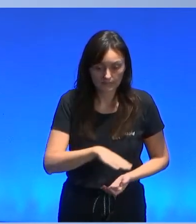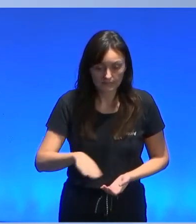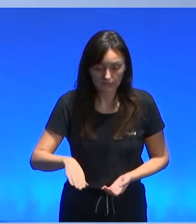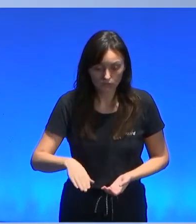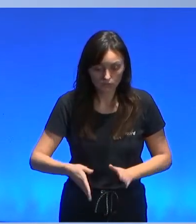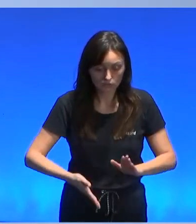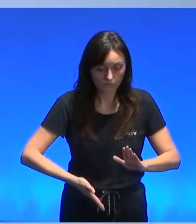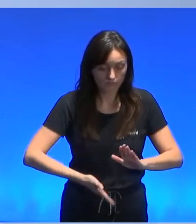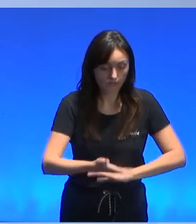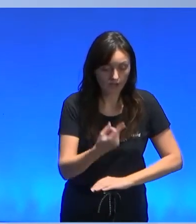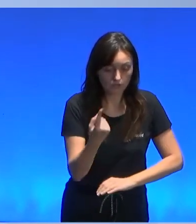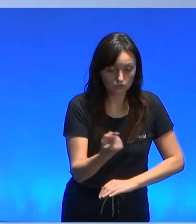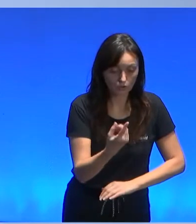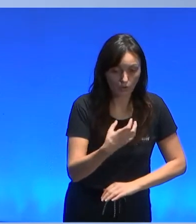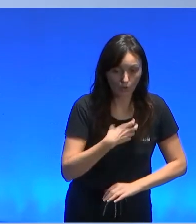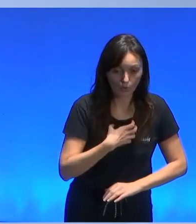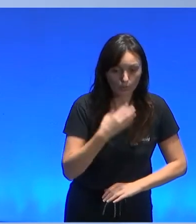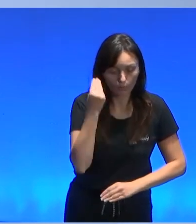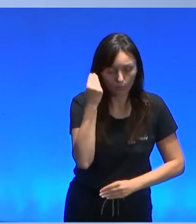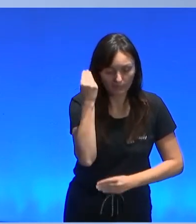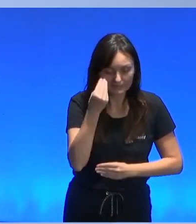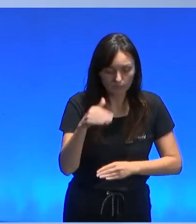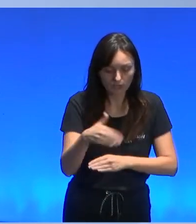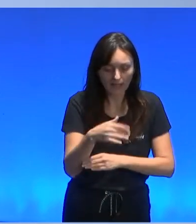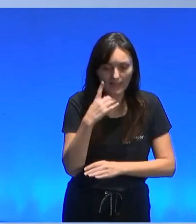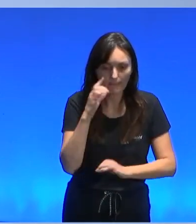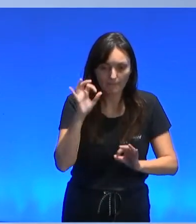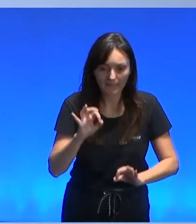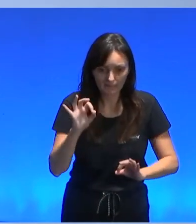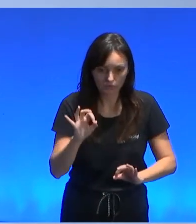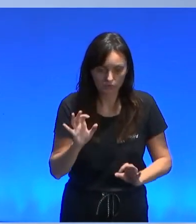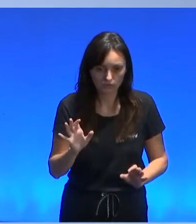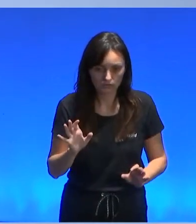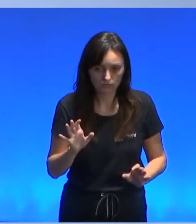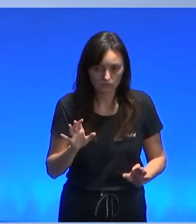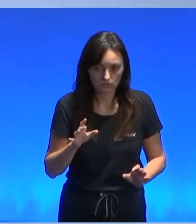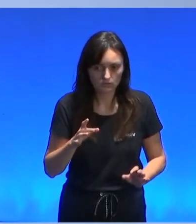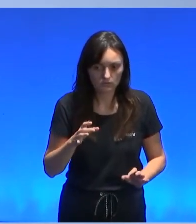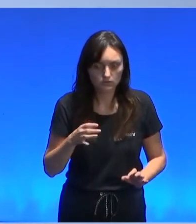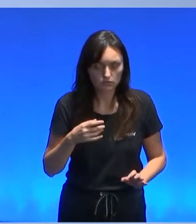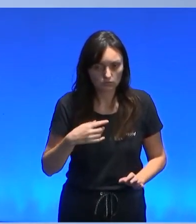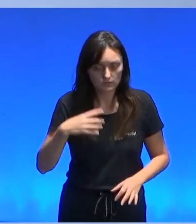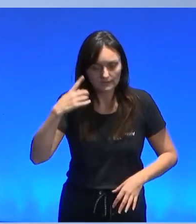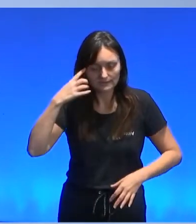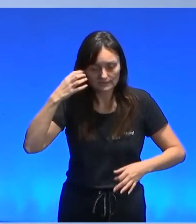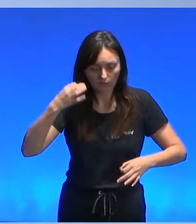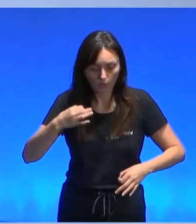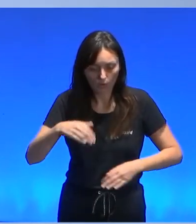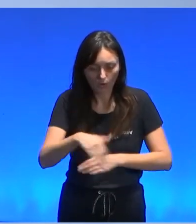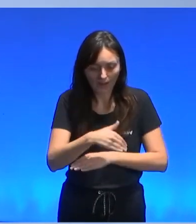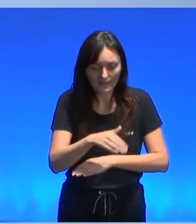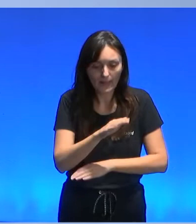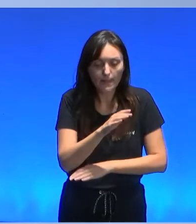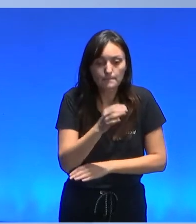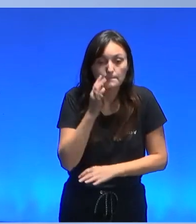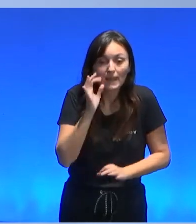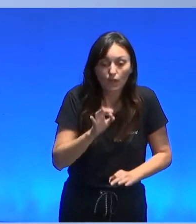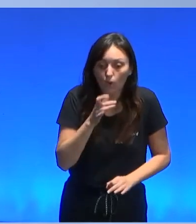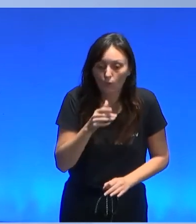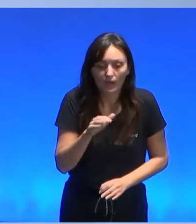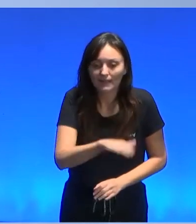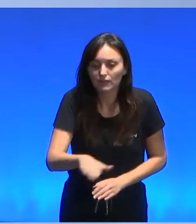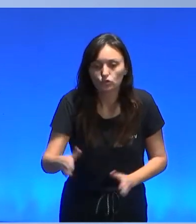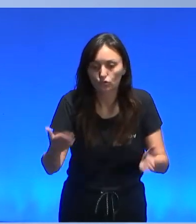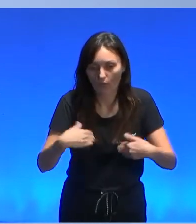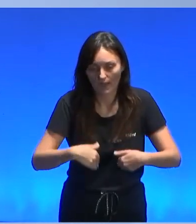porque pensamos que la calle es peligrosa. Yo estoy convencido que la calle es peligrosa porque no hay niños. Muchas